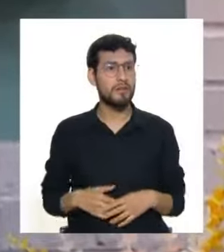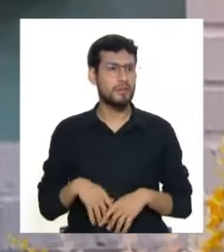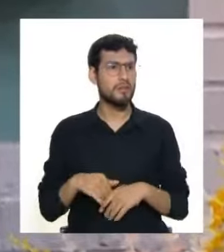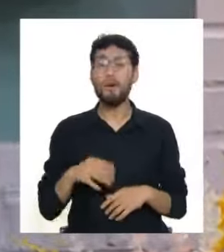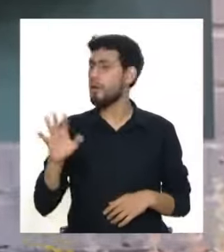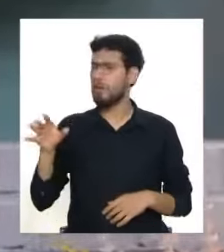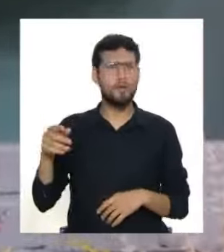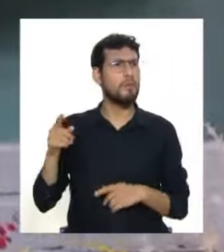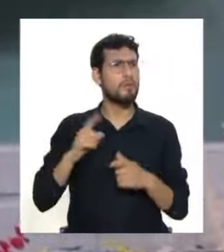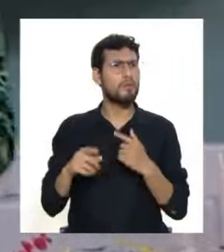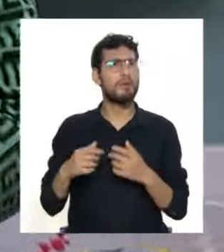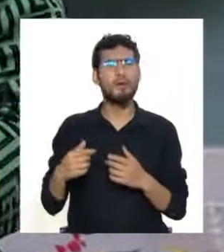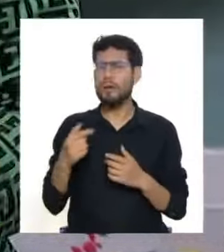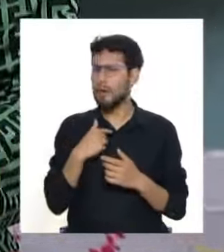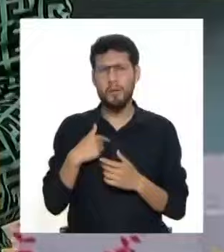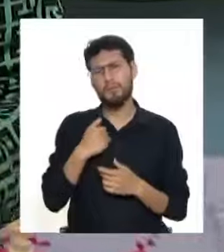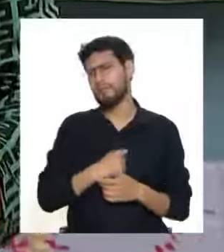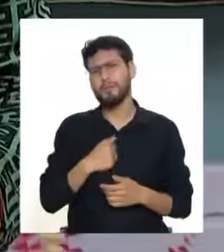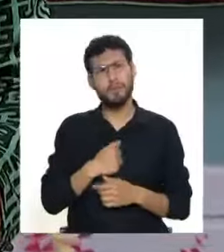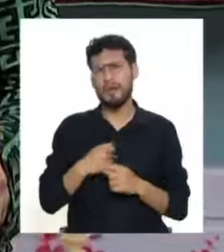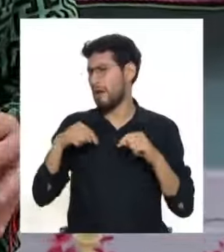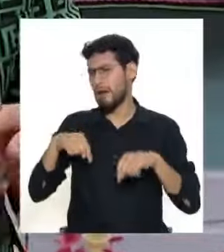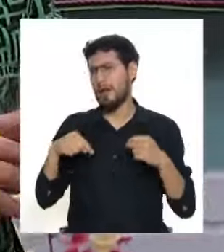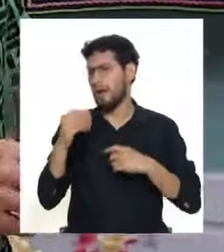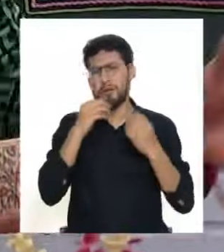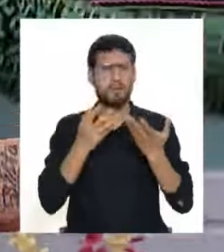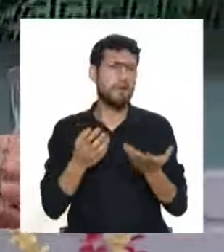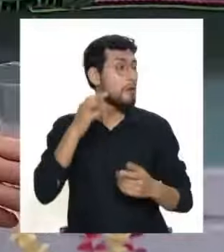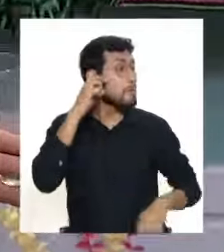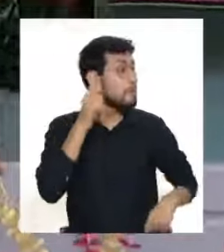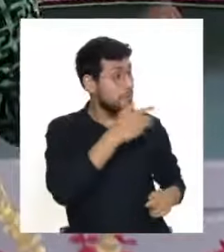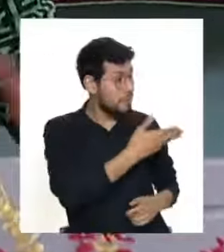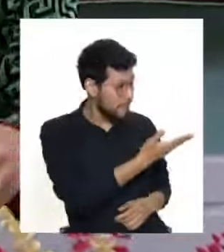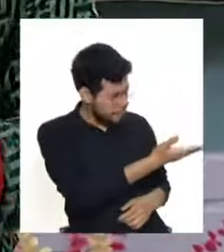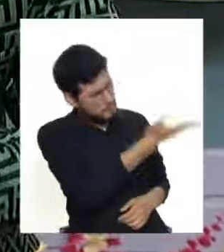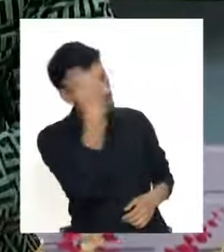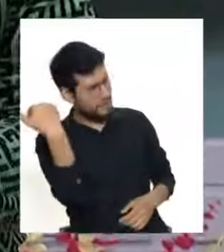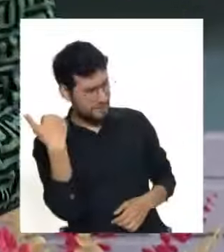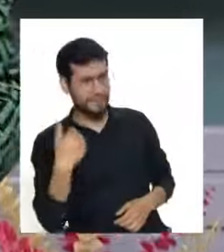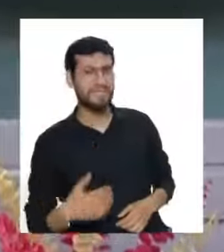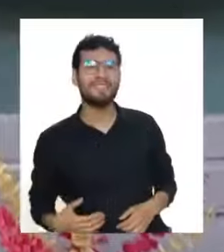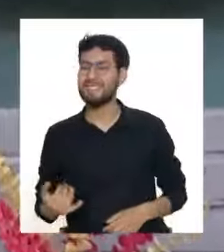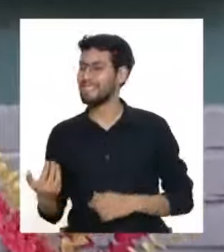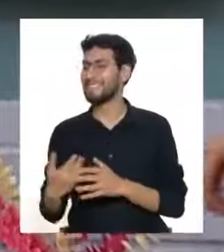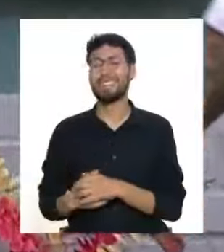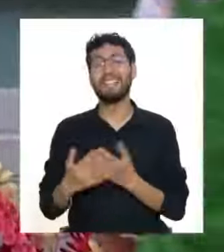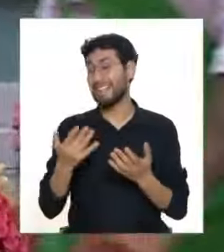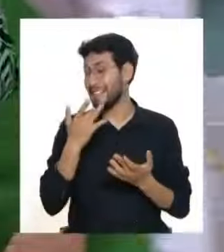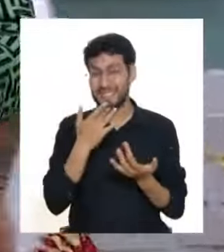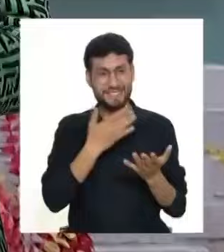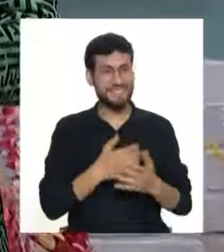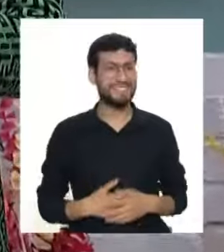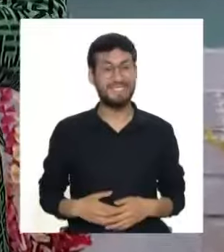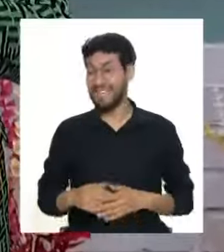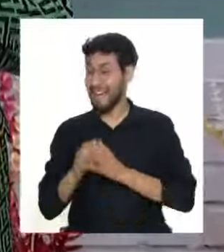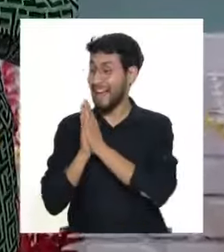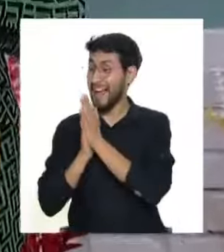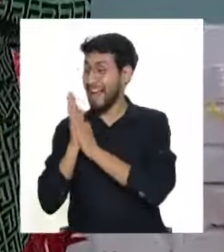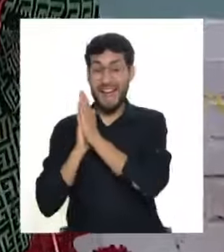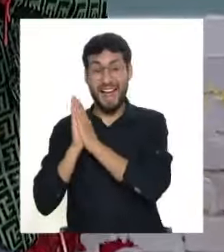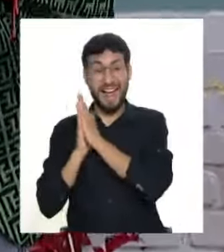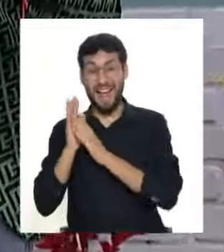pues. Oye, no. Pero me da pena que estemos nosotros acá. Papi Pisu, vente para acá. Ven, usted a probar la delicia de la selva.